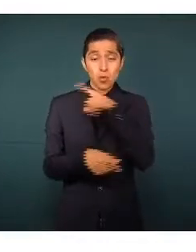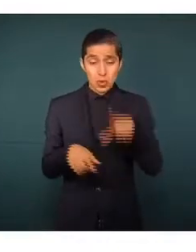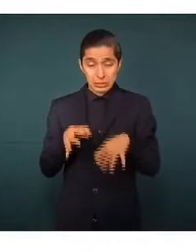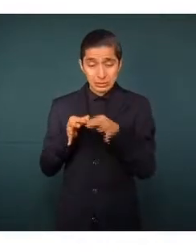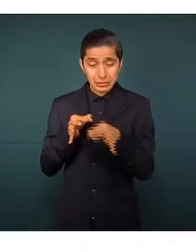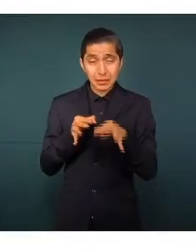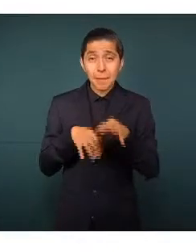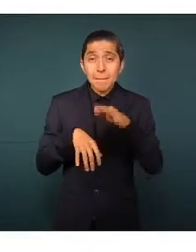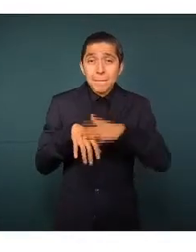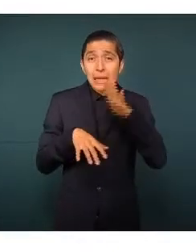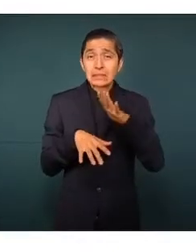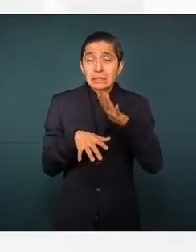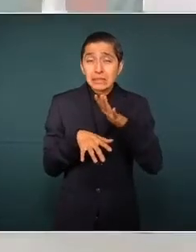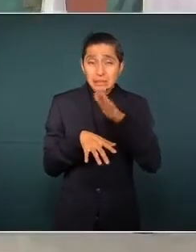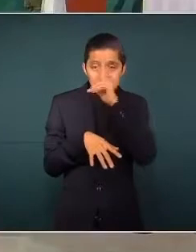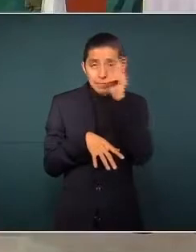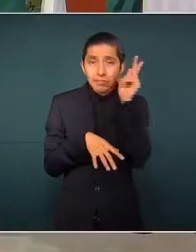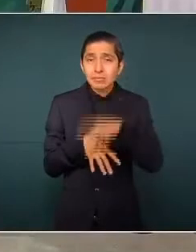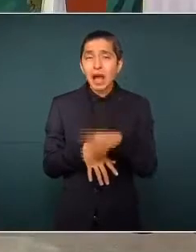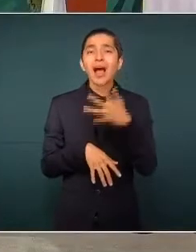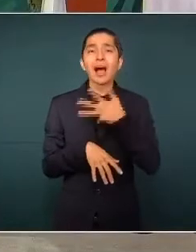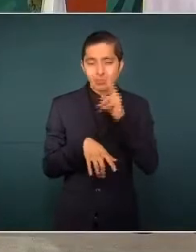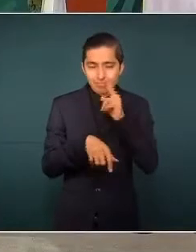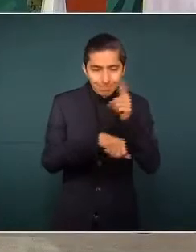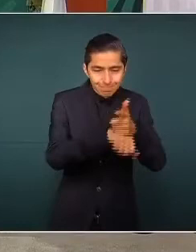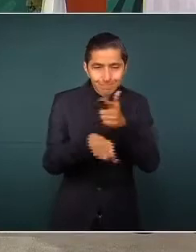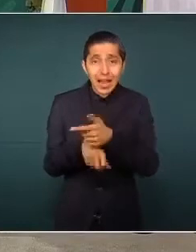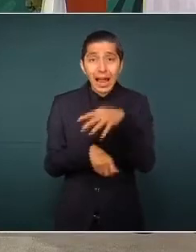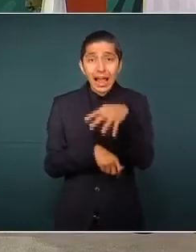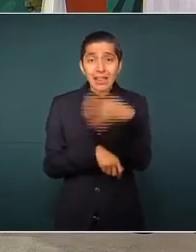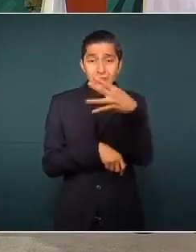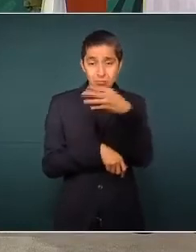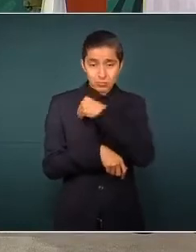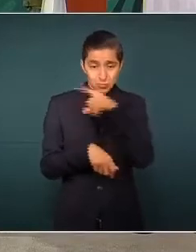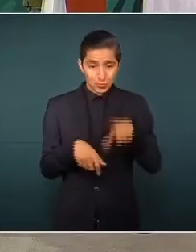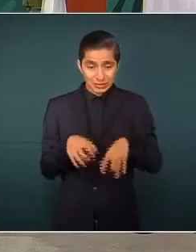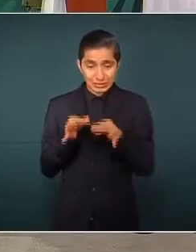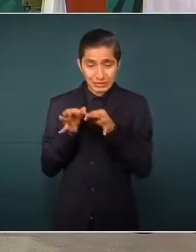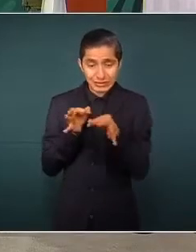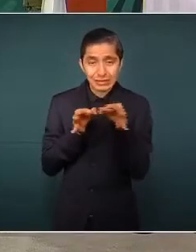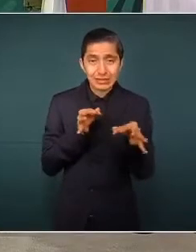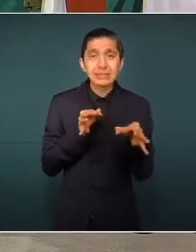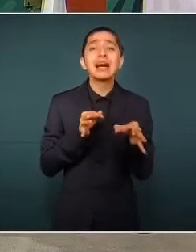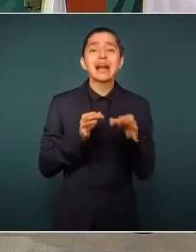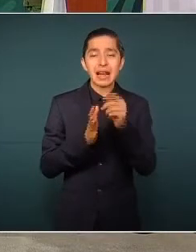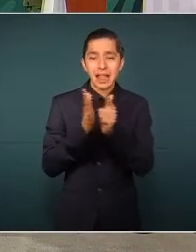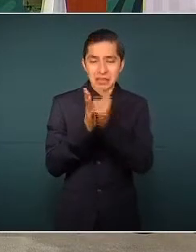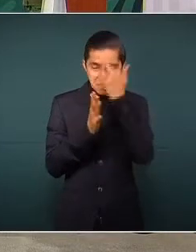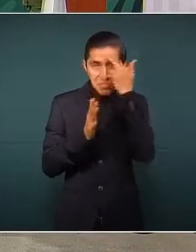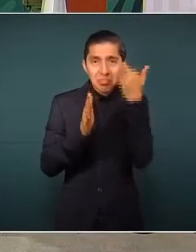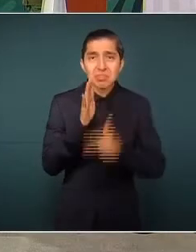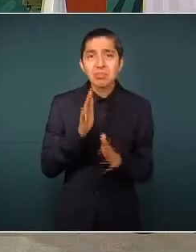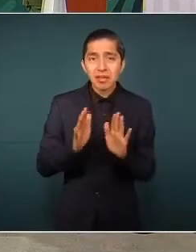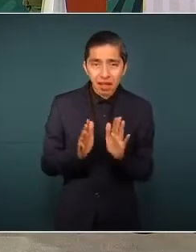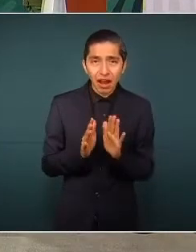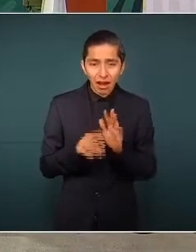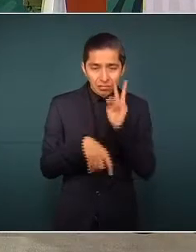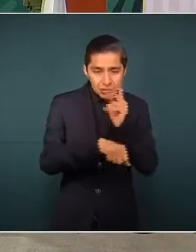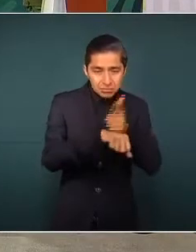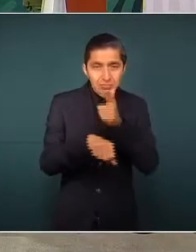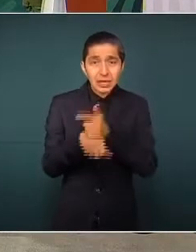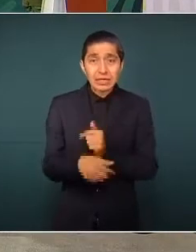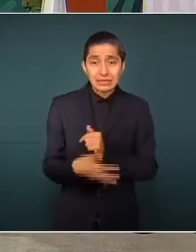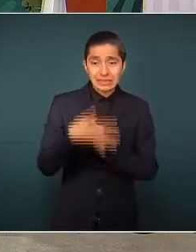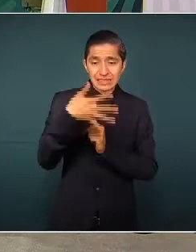incidencia delictiva en el Estado. Ubicamos 14 municipios en los cuales hay incidencia delictiva. En los